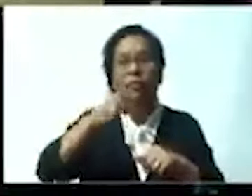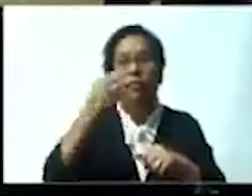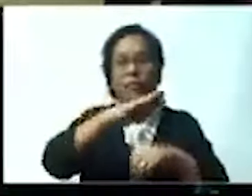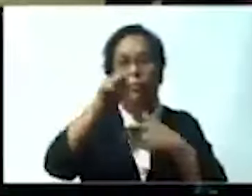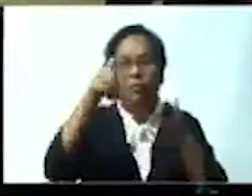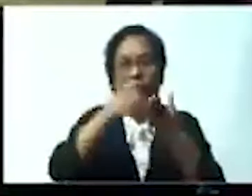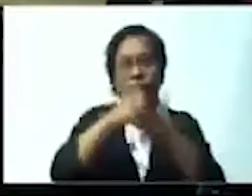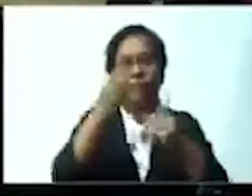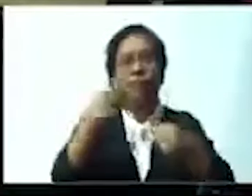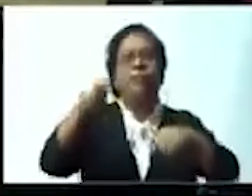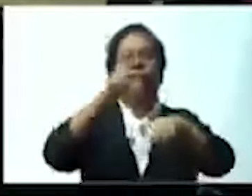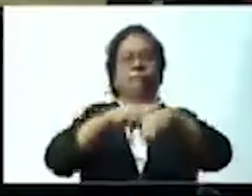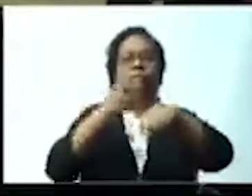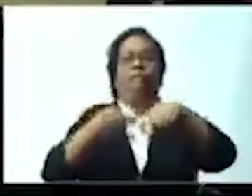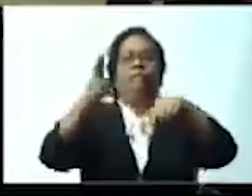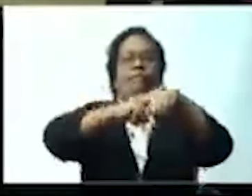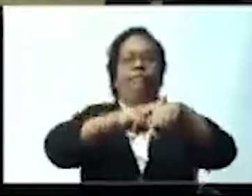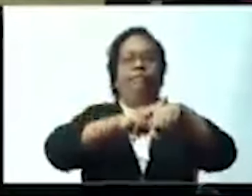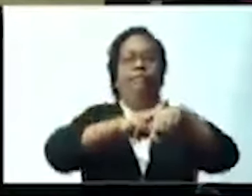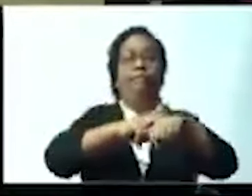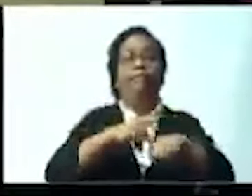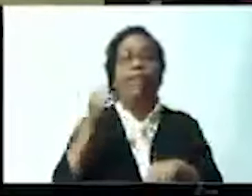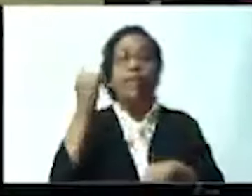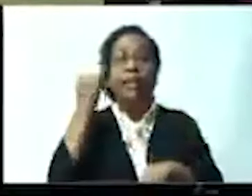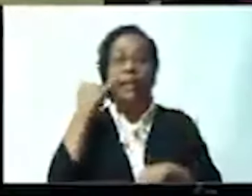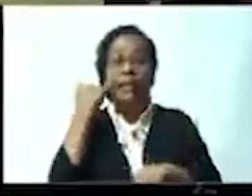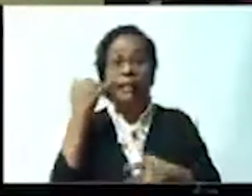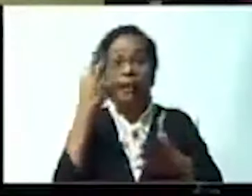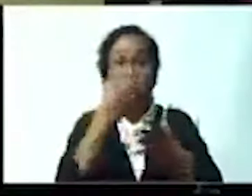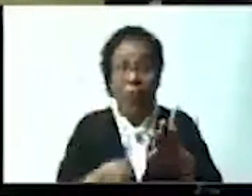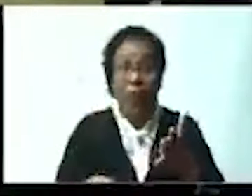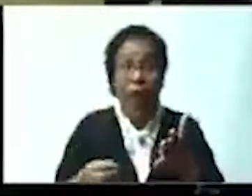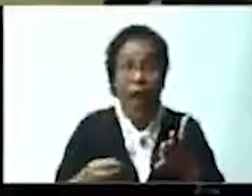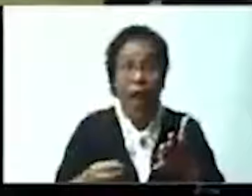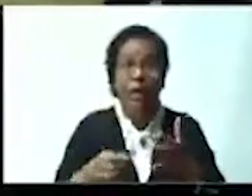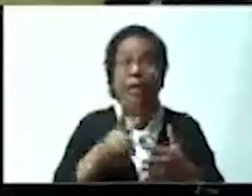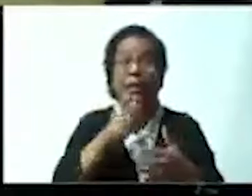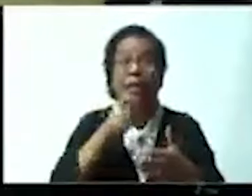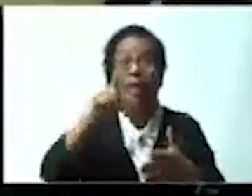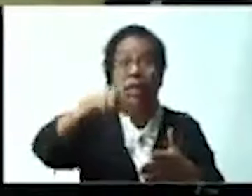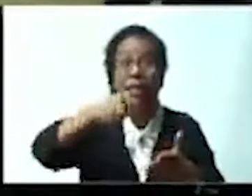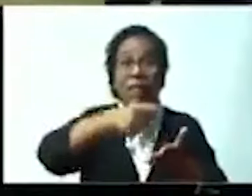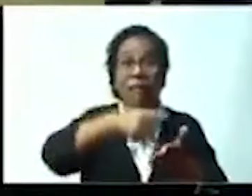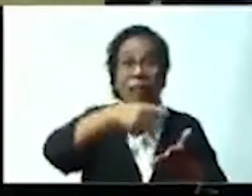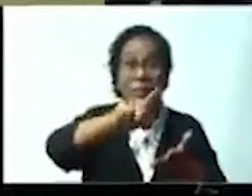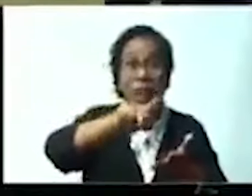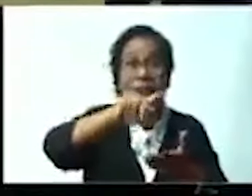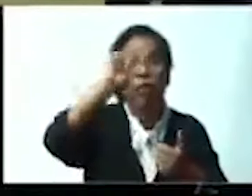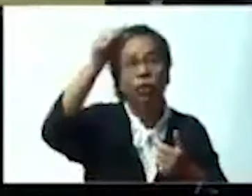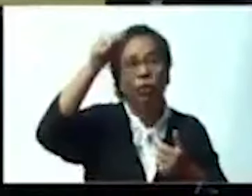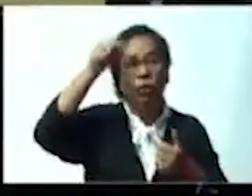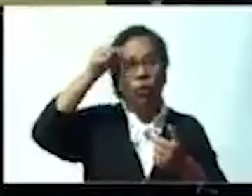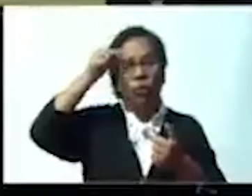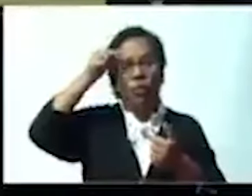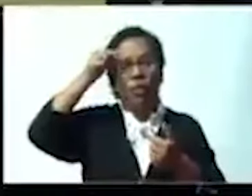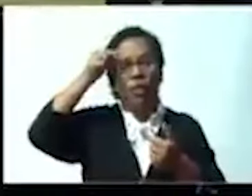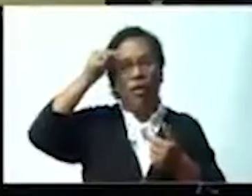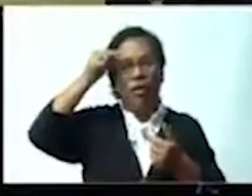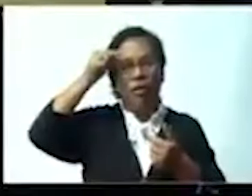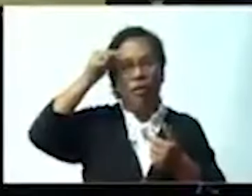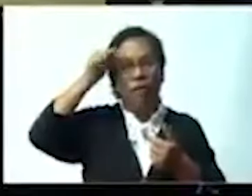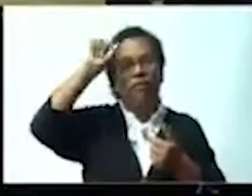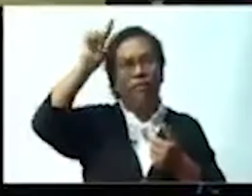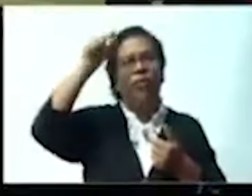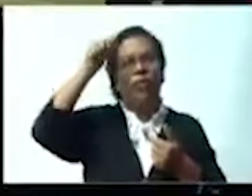hay pérdida, la asume el Estado. Los riesgos son del Estado. Y pueden embargar los bienes del Estado